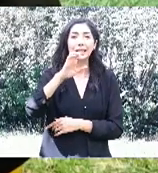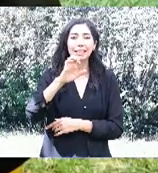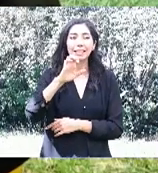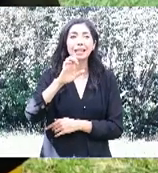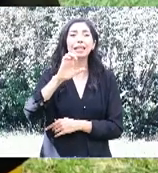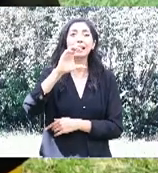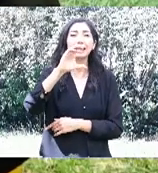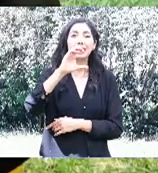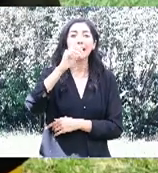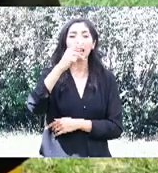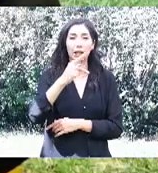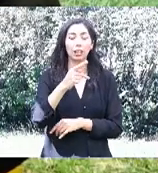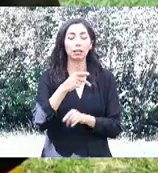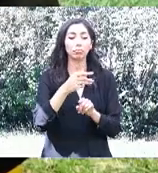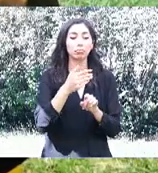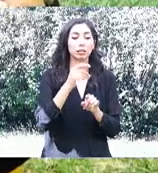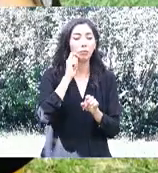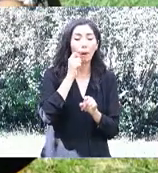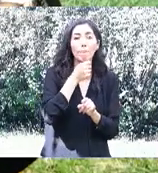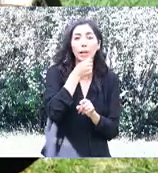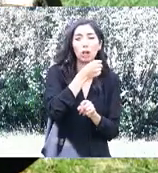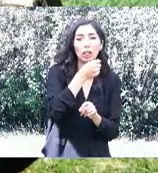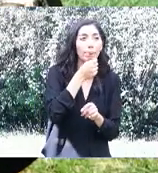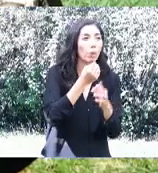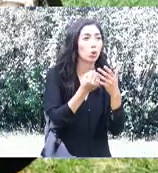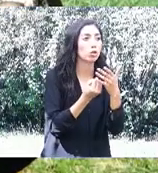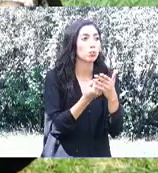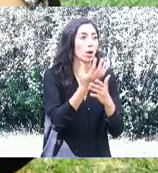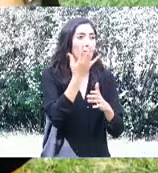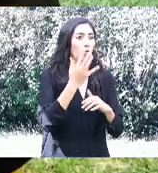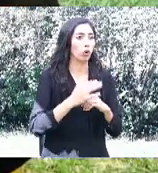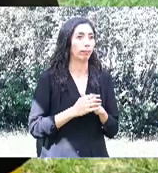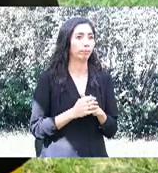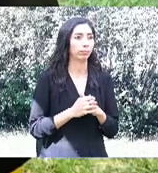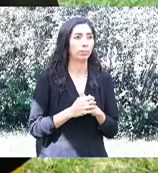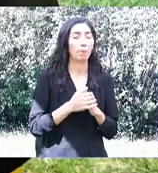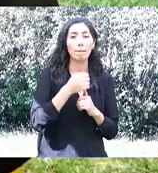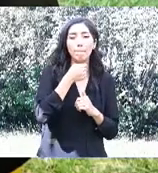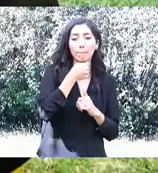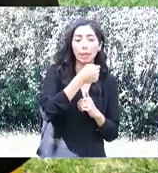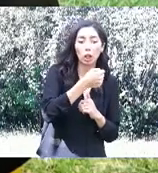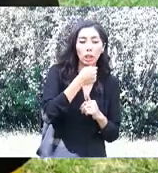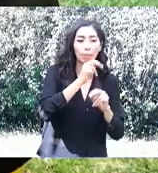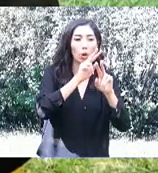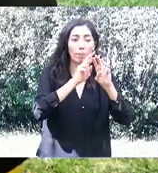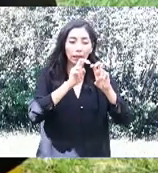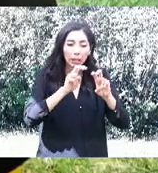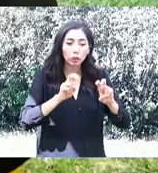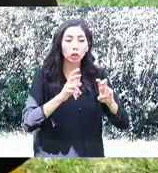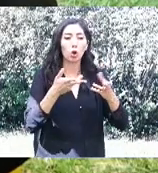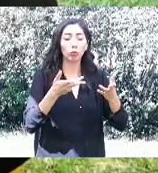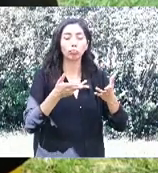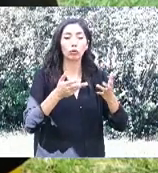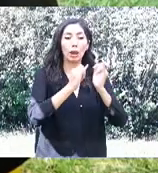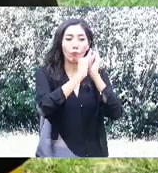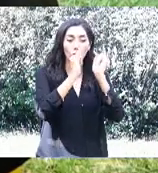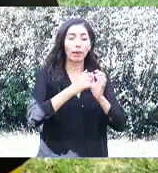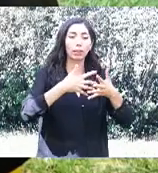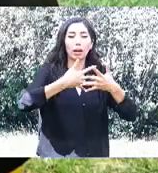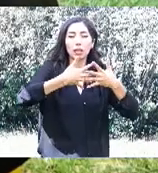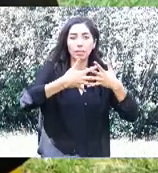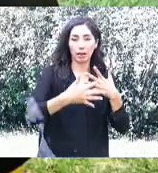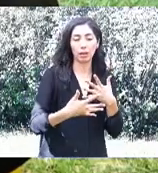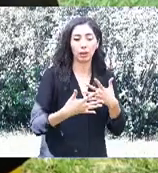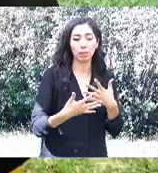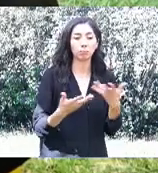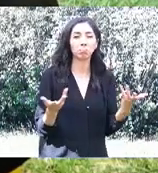un tipo de periodismo que también es relativamente nuevo eh un periodismo que a través de un método transparente lo que busca es que